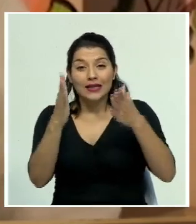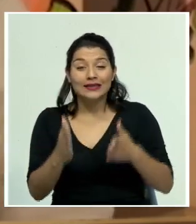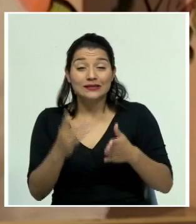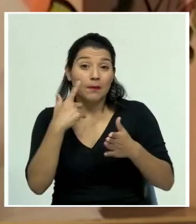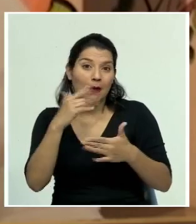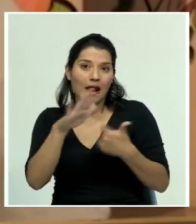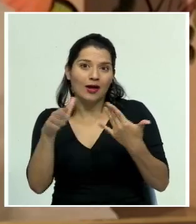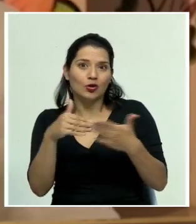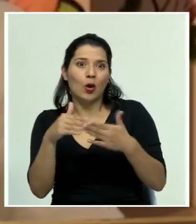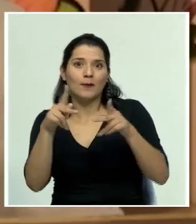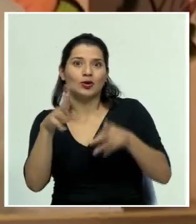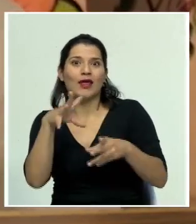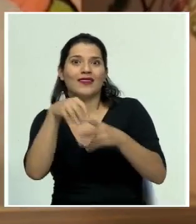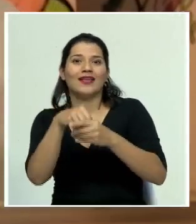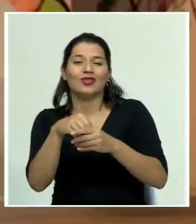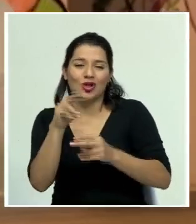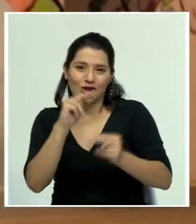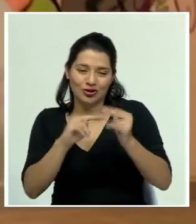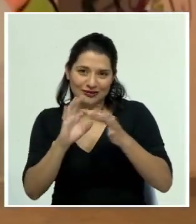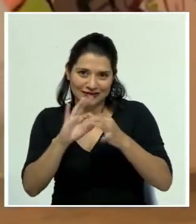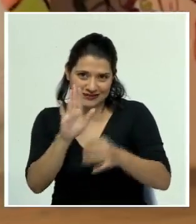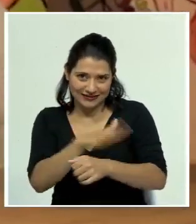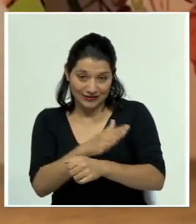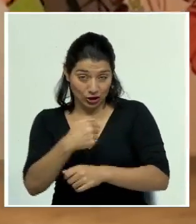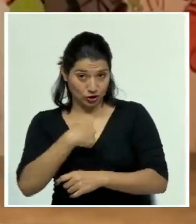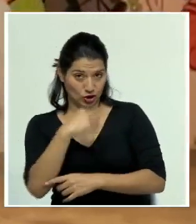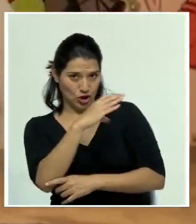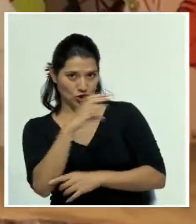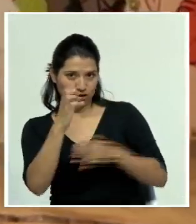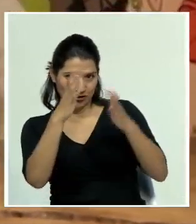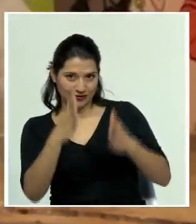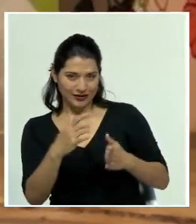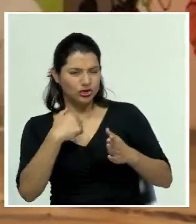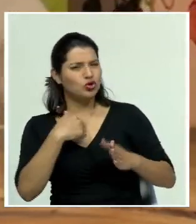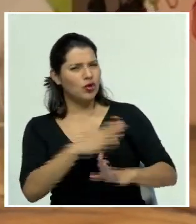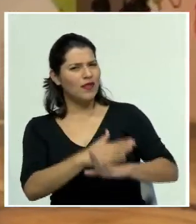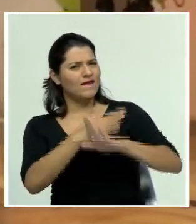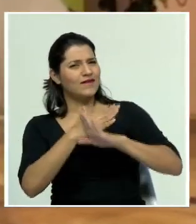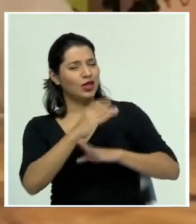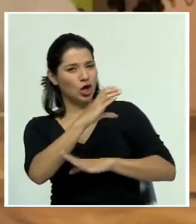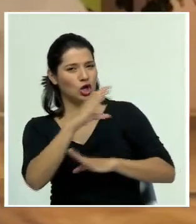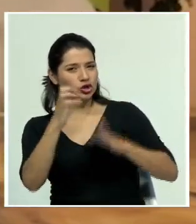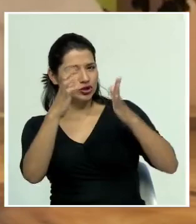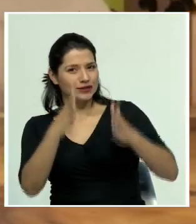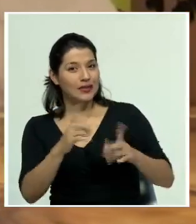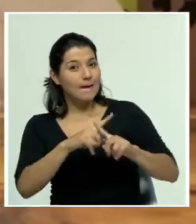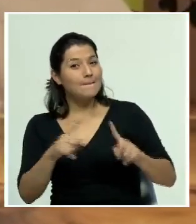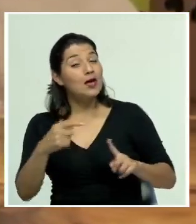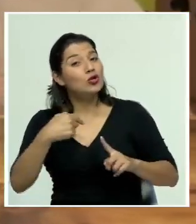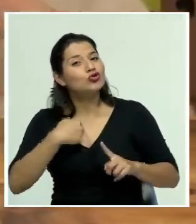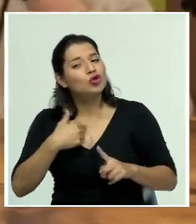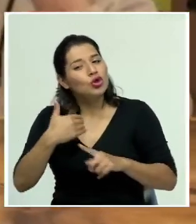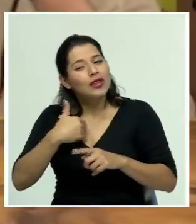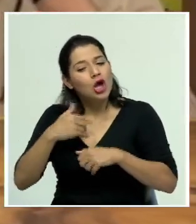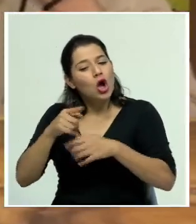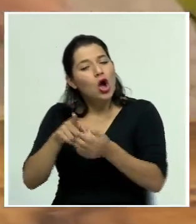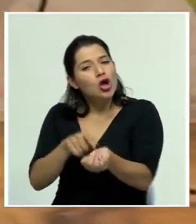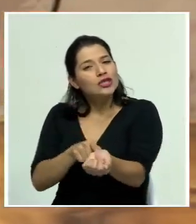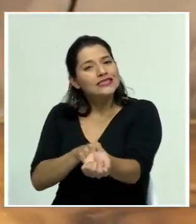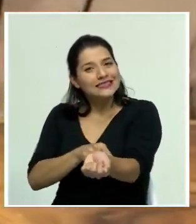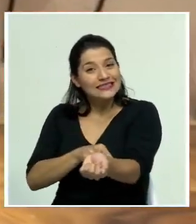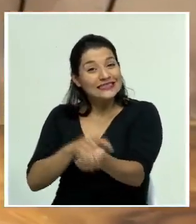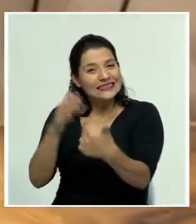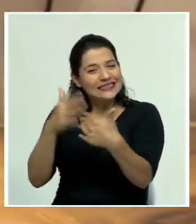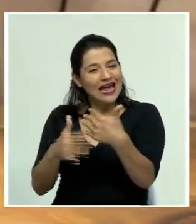industria musical. Arturo, bueno, yo soy tico y obviamente defiendo a los ticos, pero tengo sangre guatemalteca. Mi